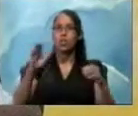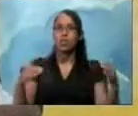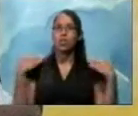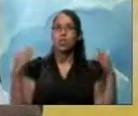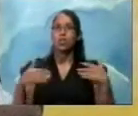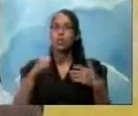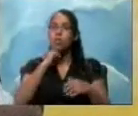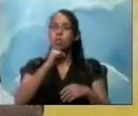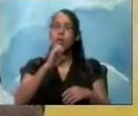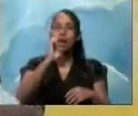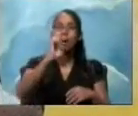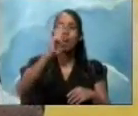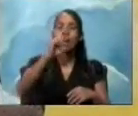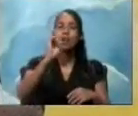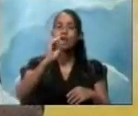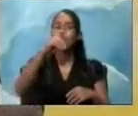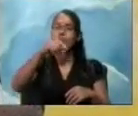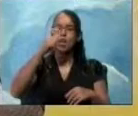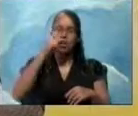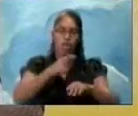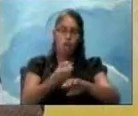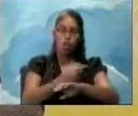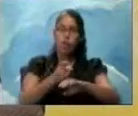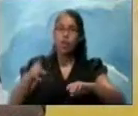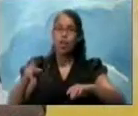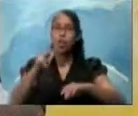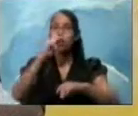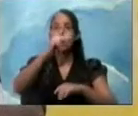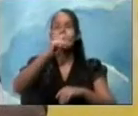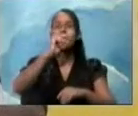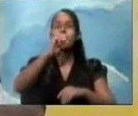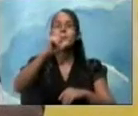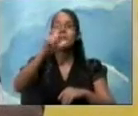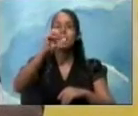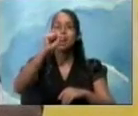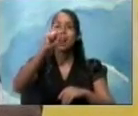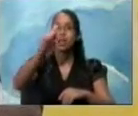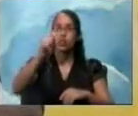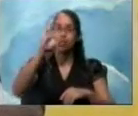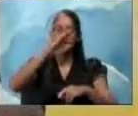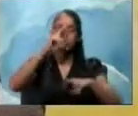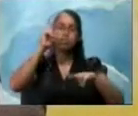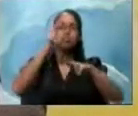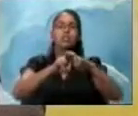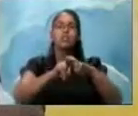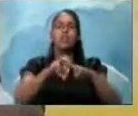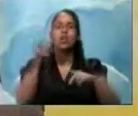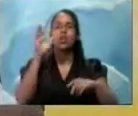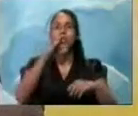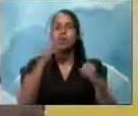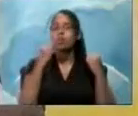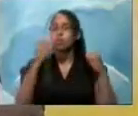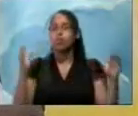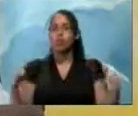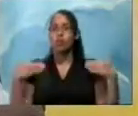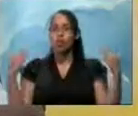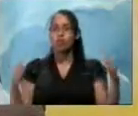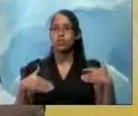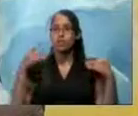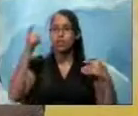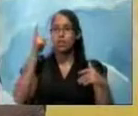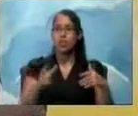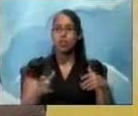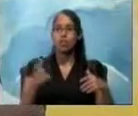Herodes y como era este gobernador Pilato, estar sentado en la silla. Ellos estaban muy contentos, de seguro